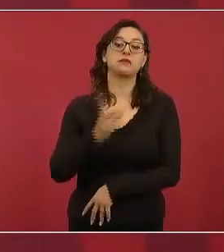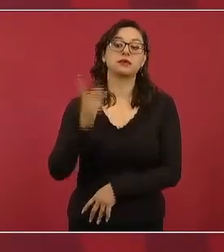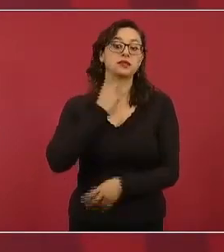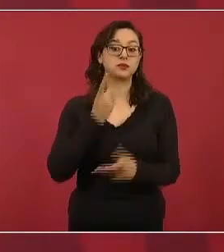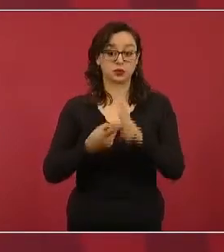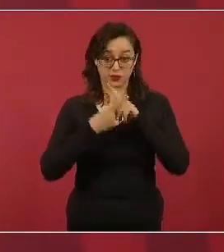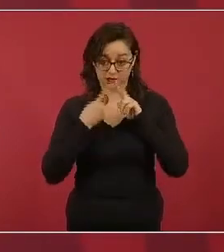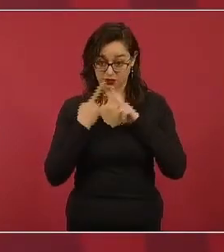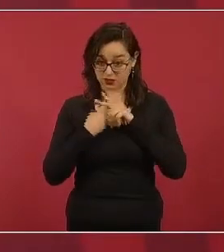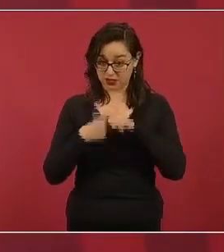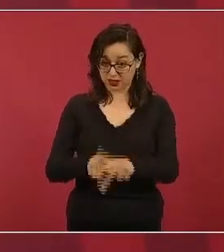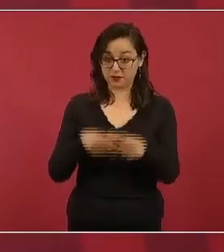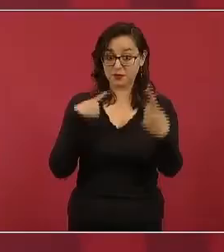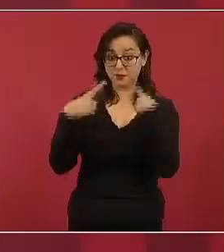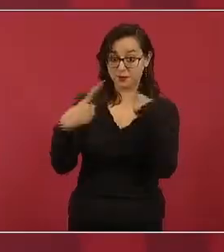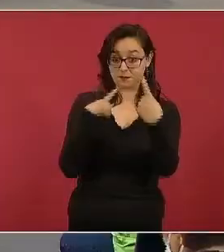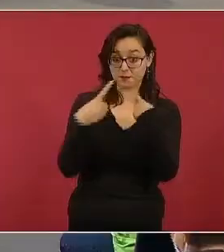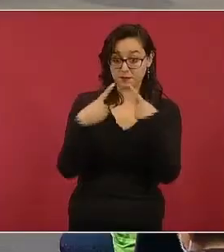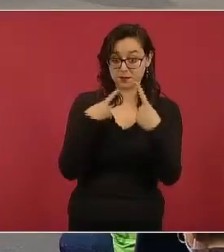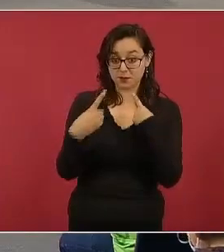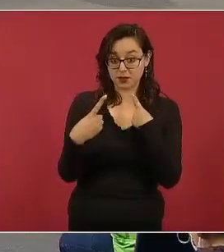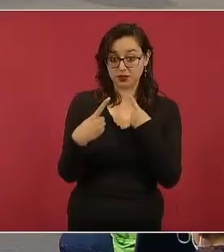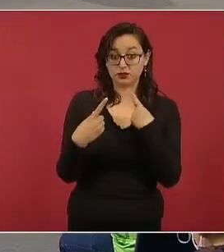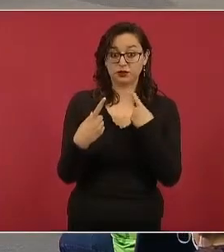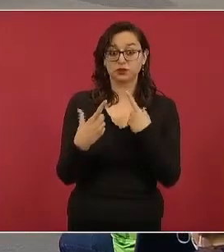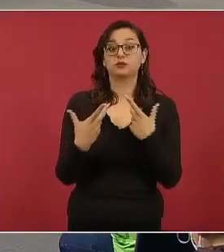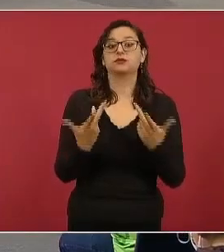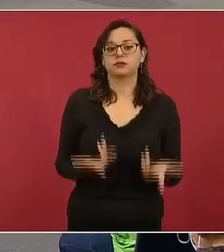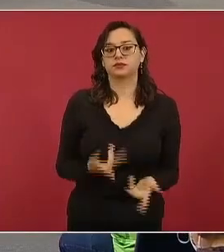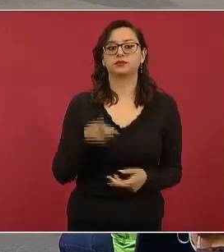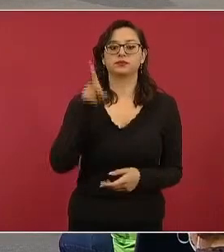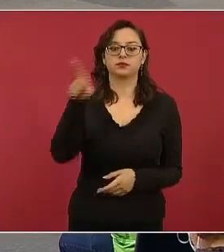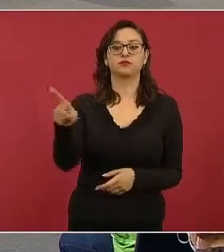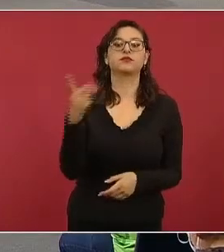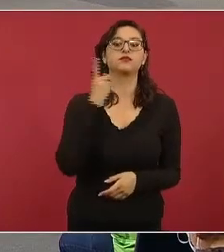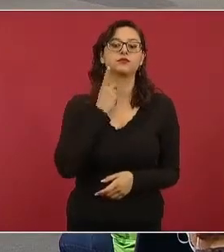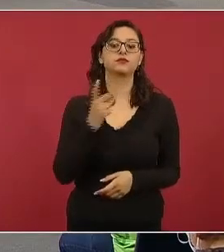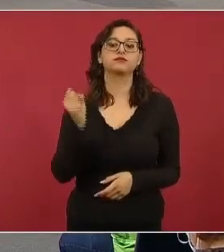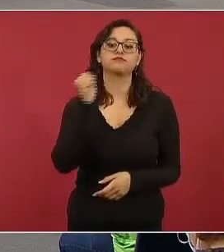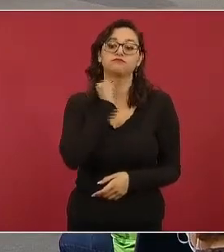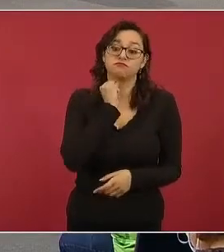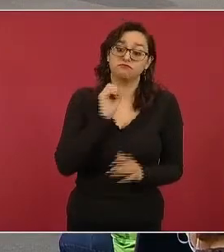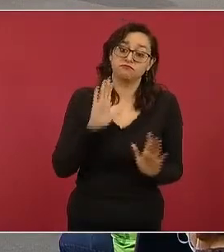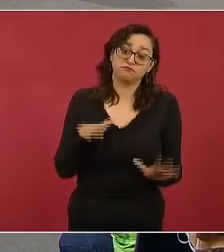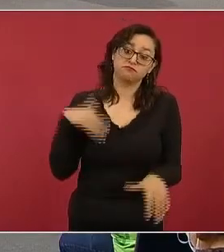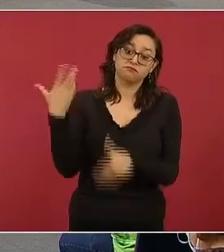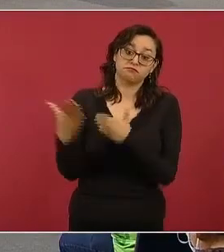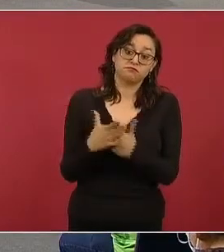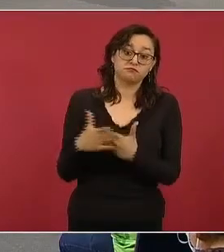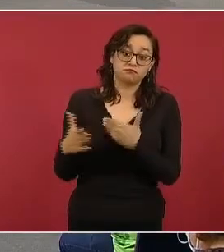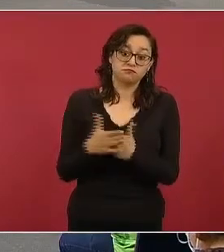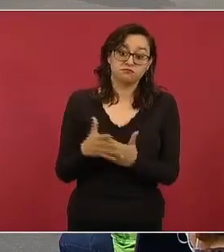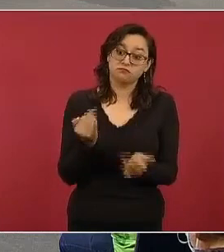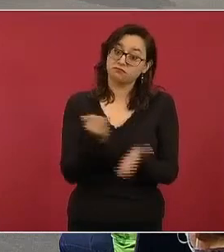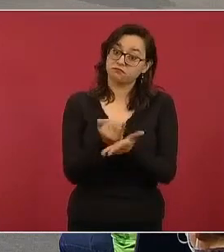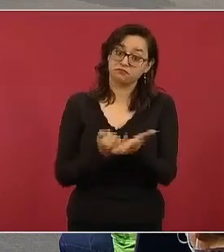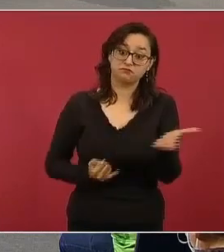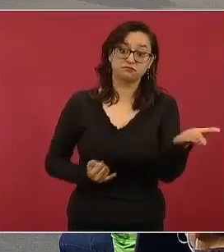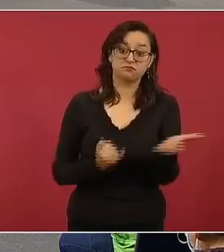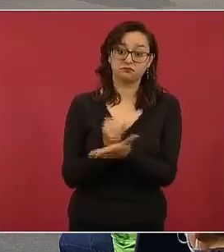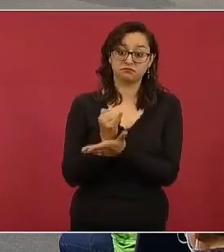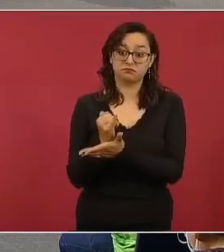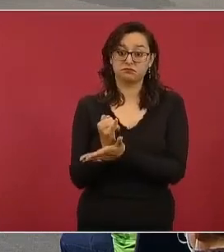Diputados, y los legisladores, diputados y senadores van